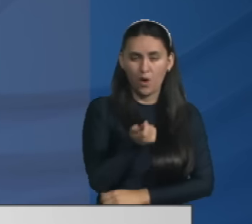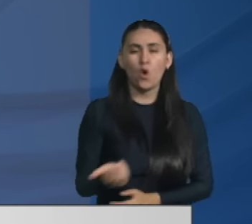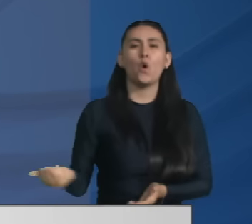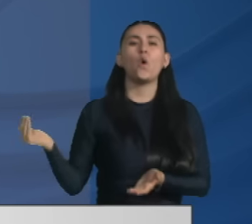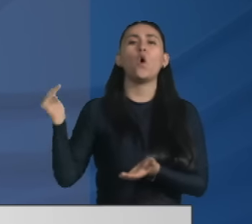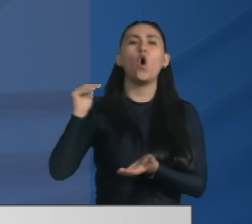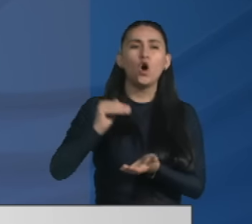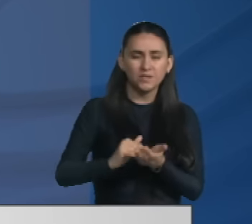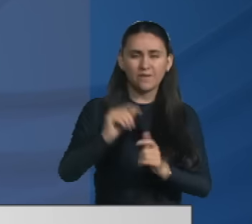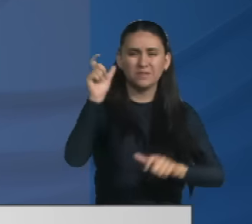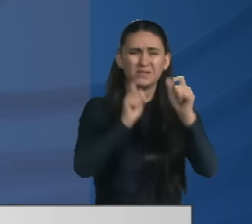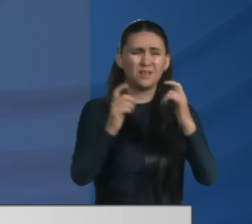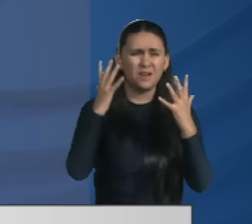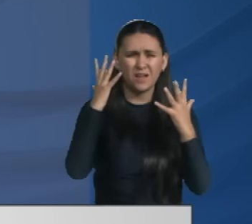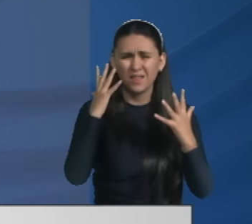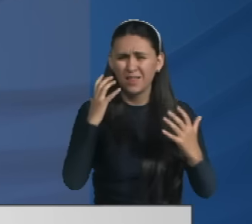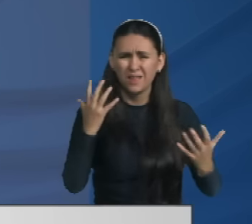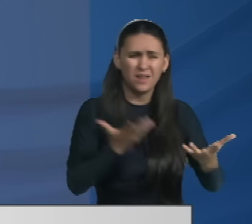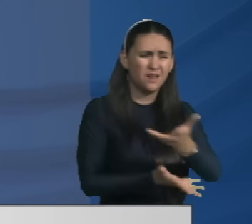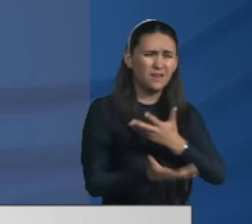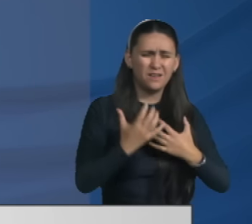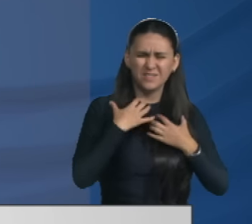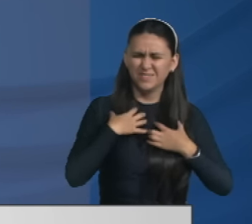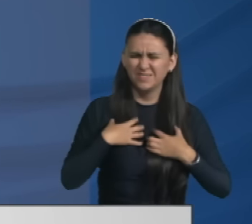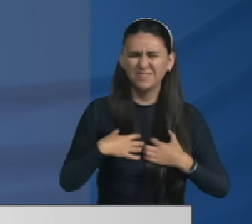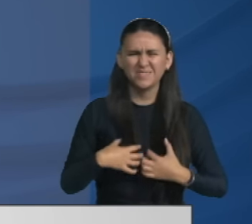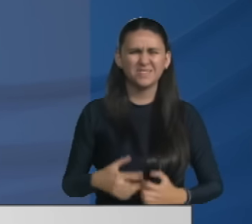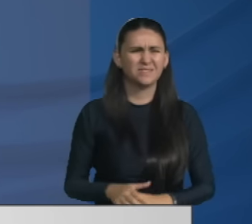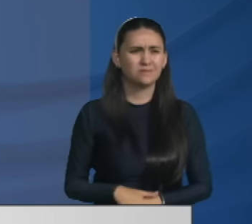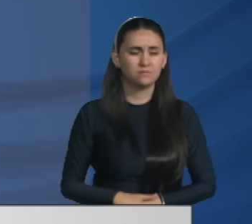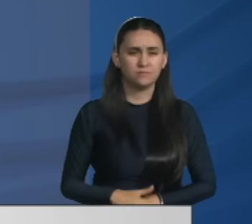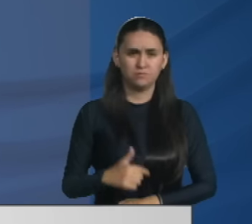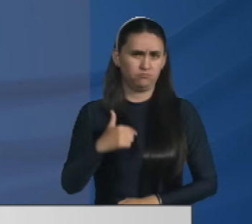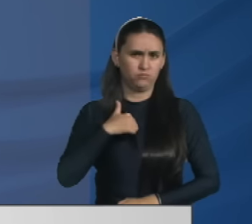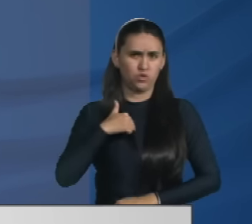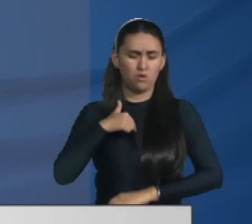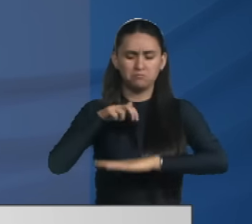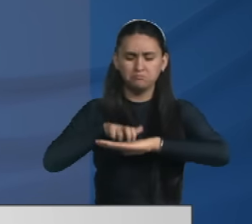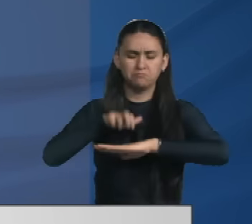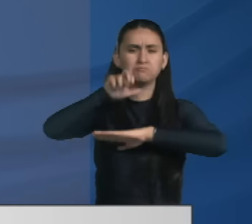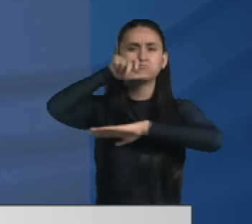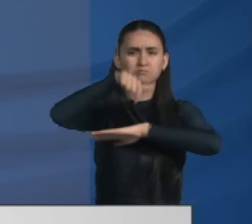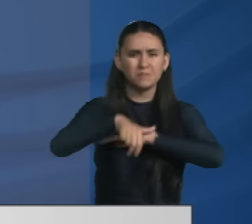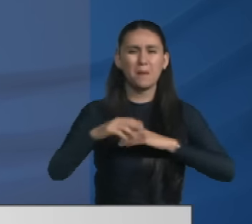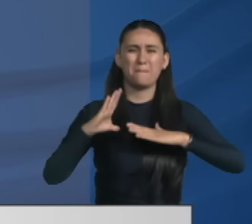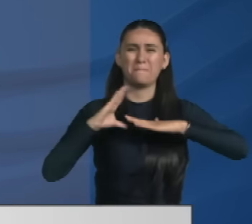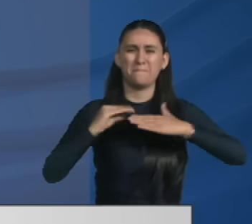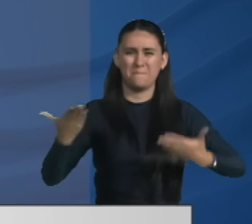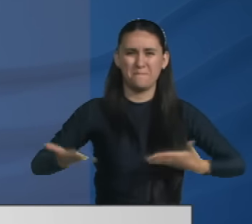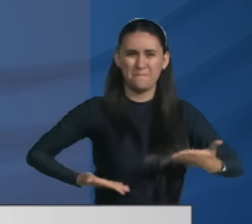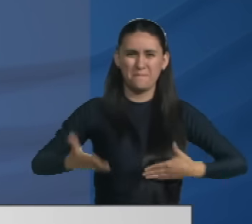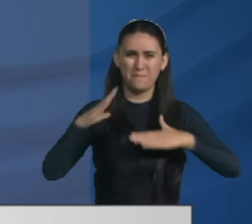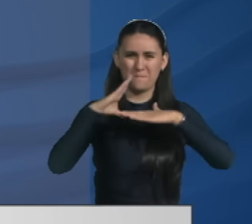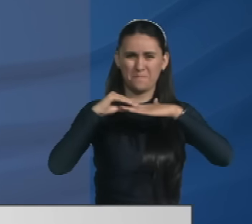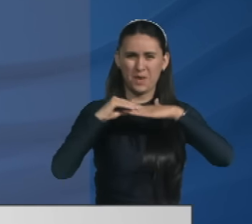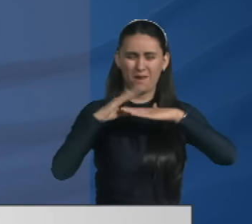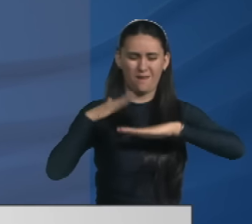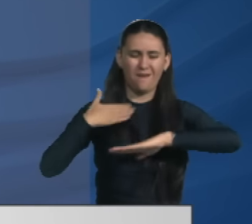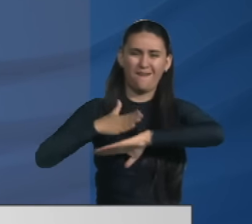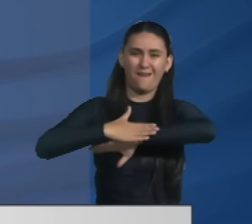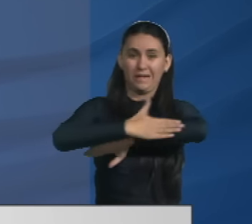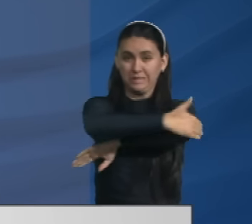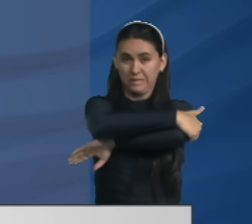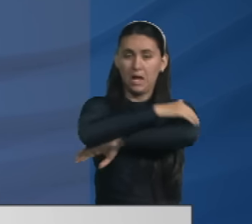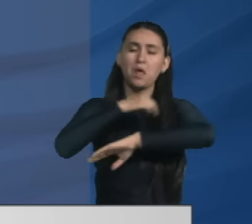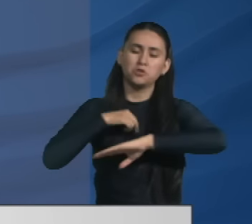nuevamente desasosiego y zozobra para los jamundeños. Me bajé ahí en la galería, me bajé en una panadería, la panadería que queda en la esquina. Al